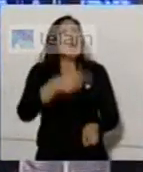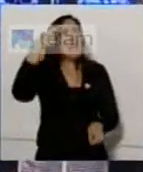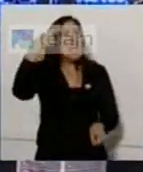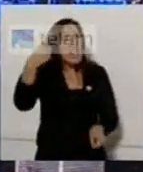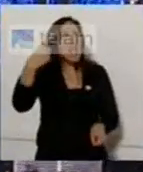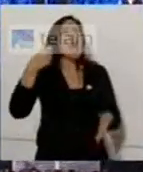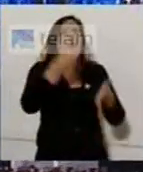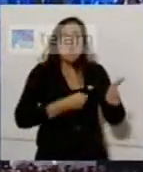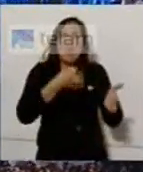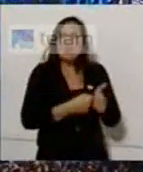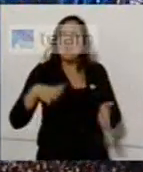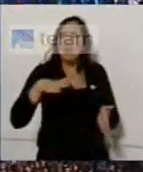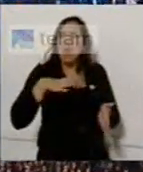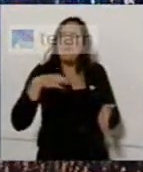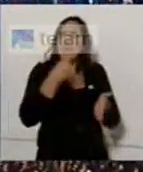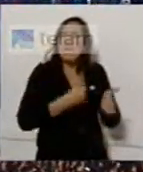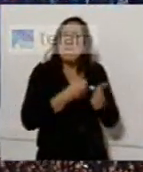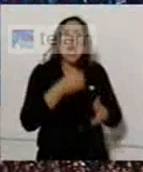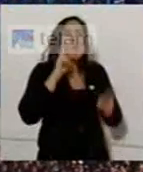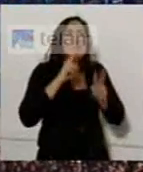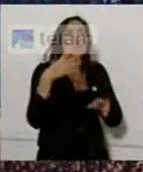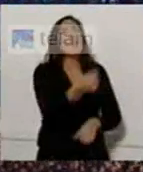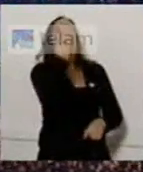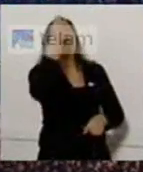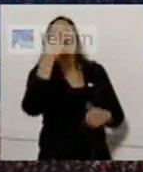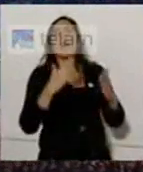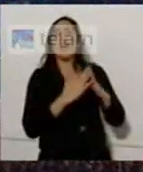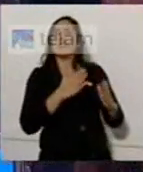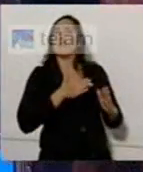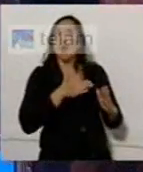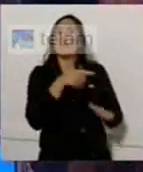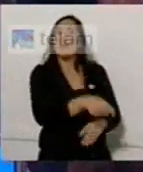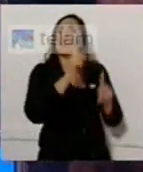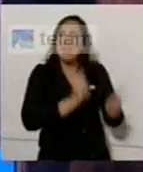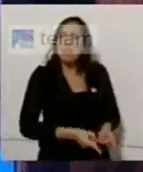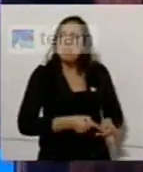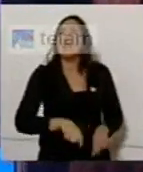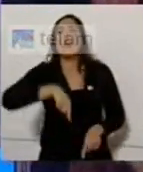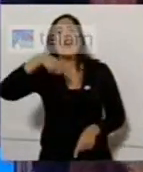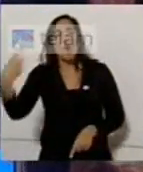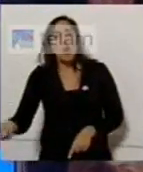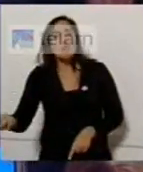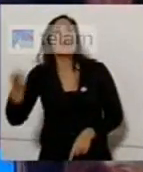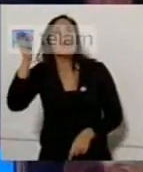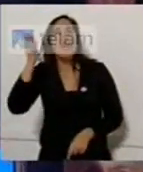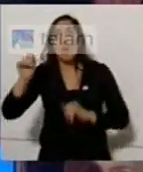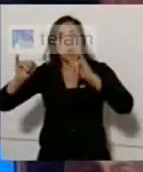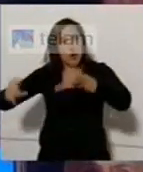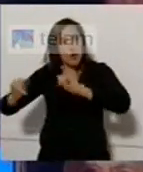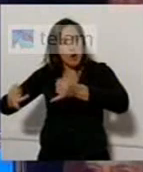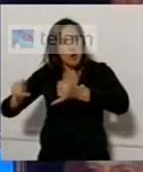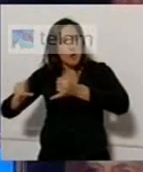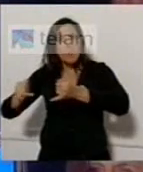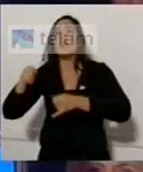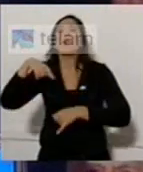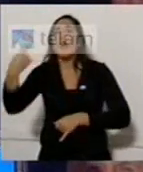para conseguir su casa propia. El otro es ese joven que